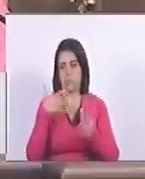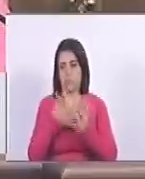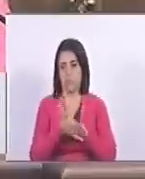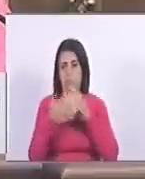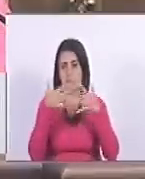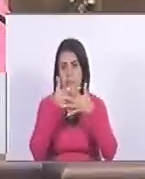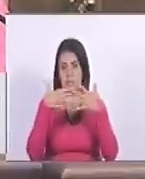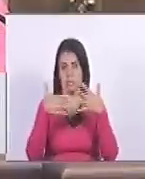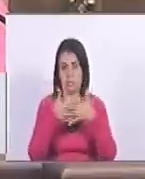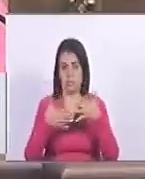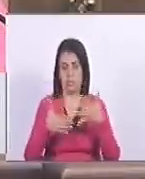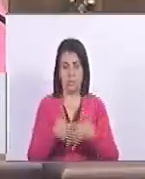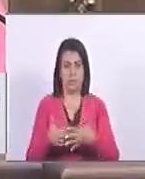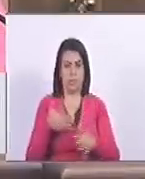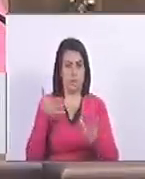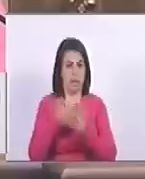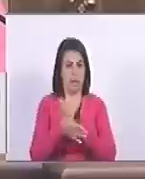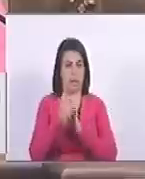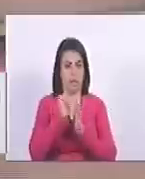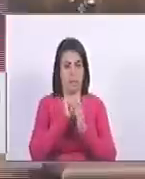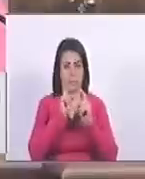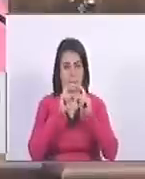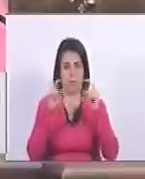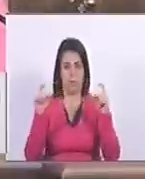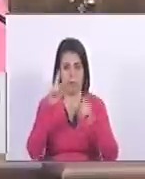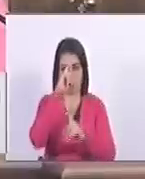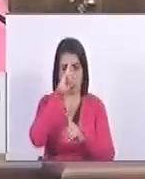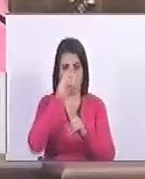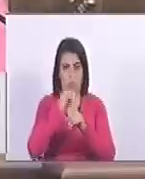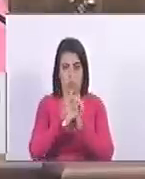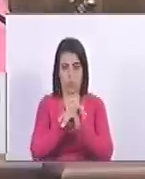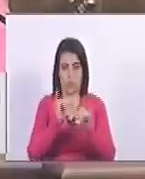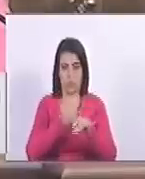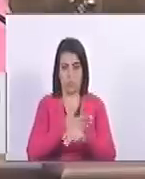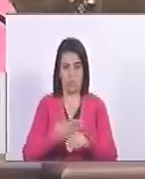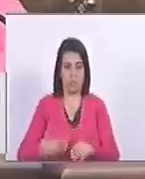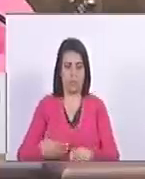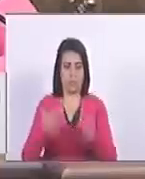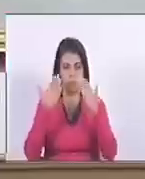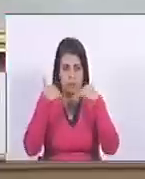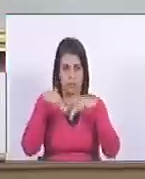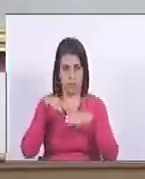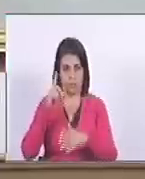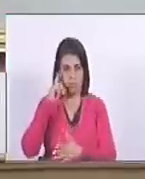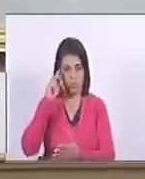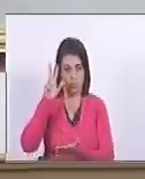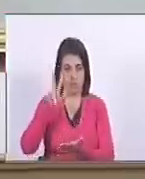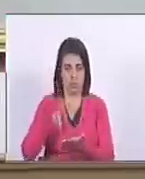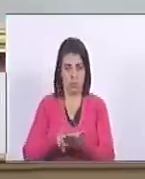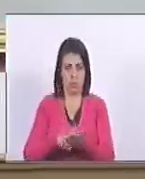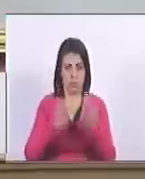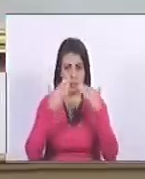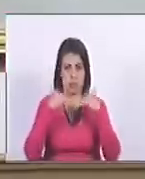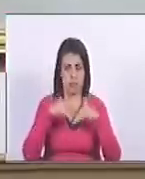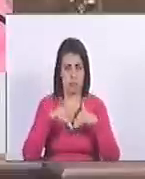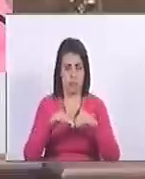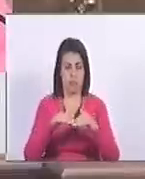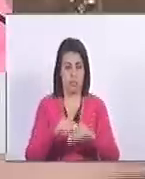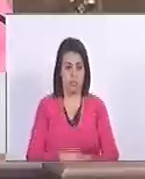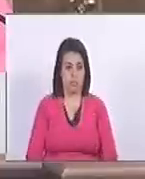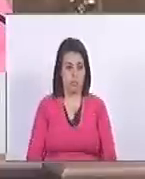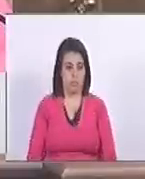queda redactado en los siguientes términos: epígrafe, objeto. Es todo, ciudadano presidente. En consideración del epígrafe, aprobado, siguiente.